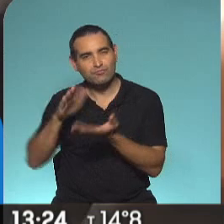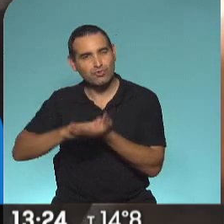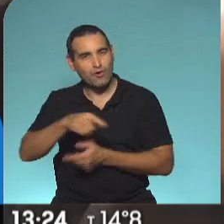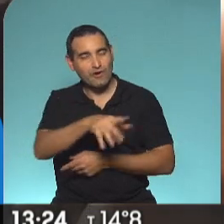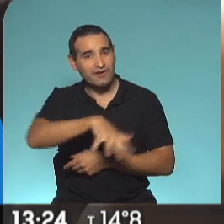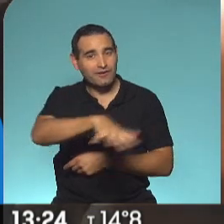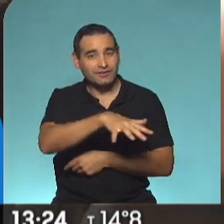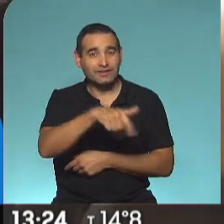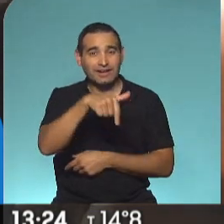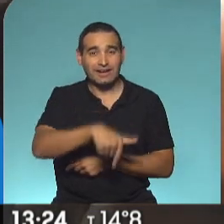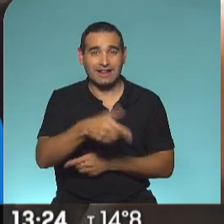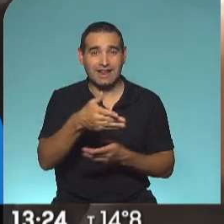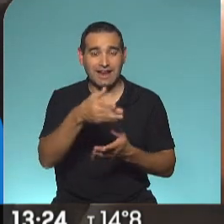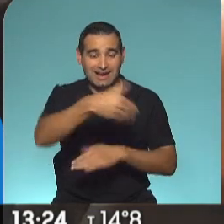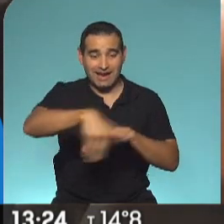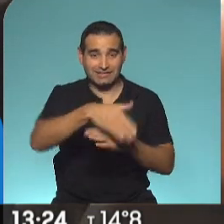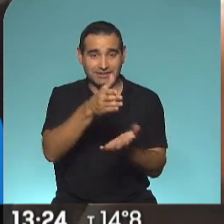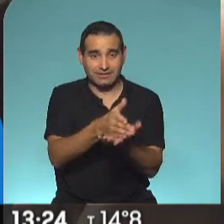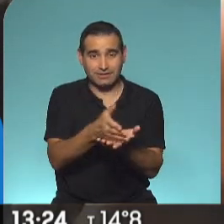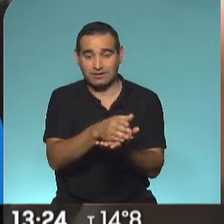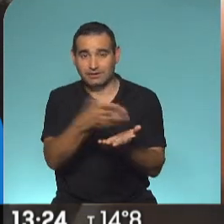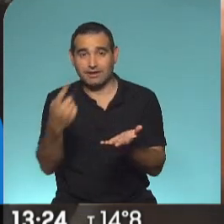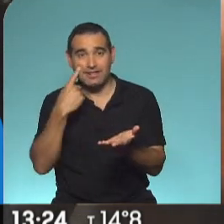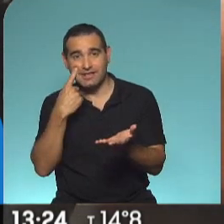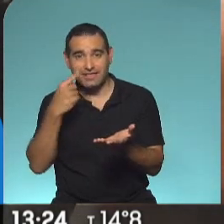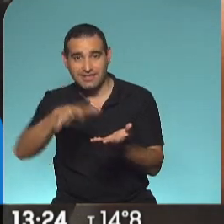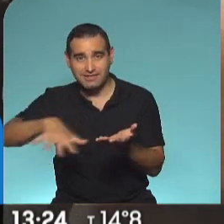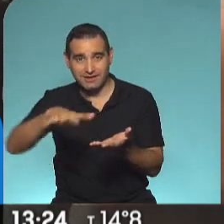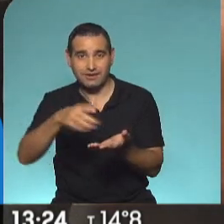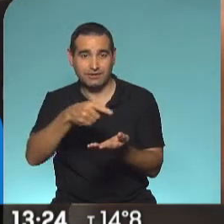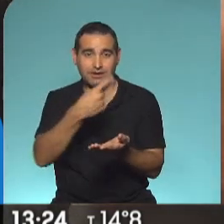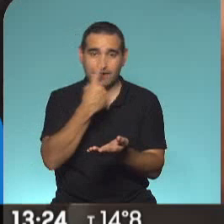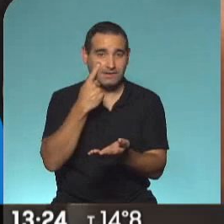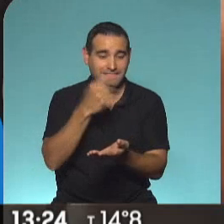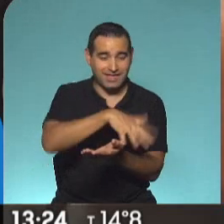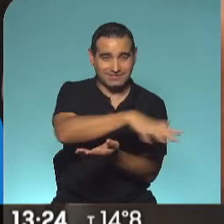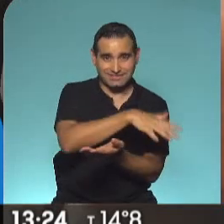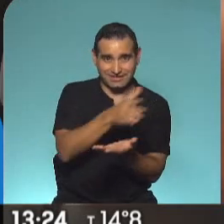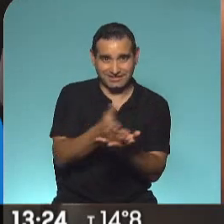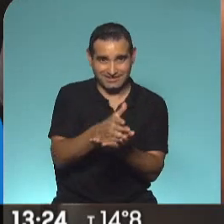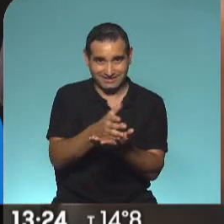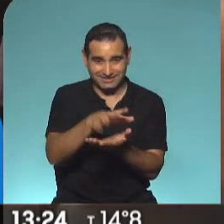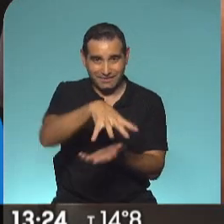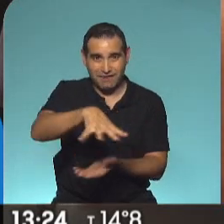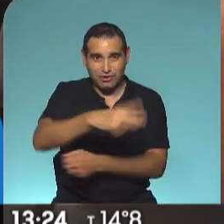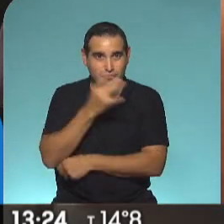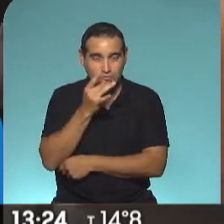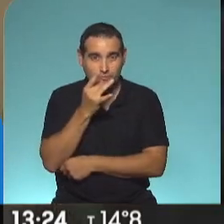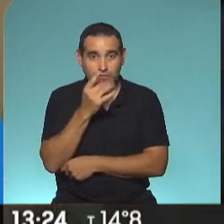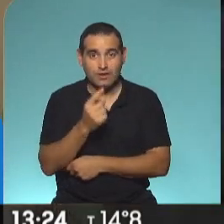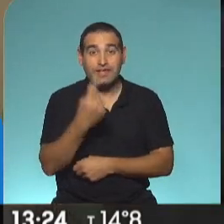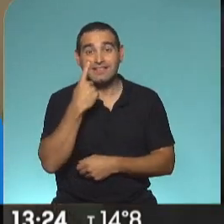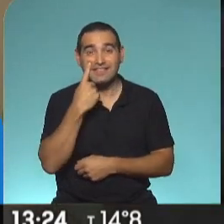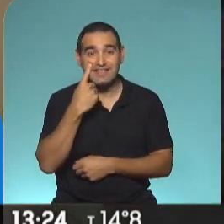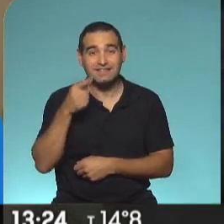separados por una calle donde de un lado hay una intendencia y del otro lado hay otra intendencia. En una de las intendencias, ese